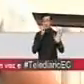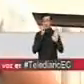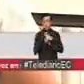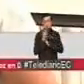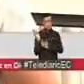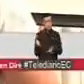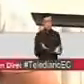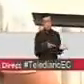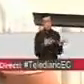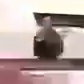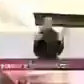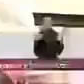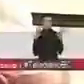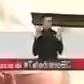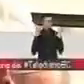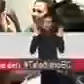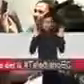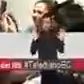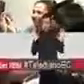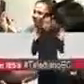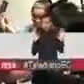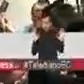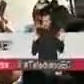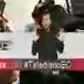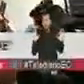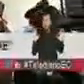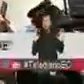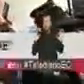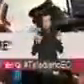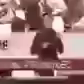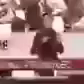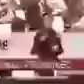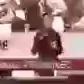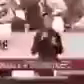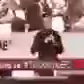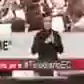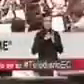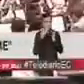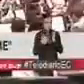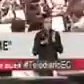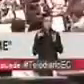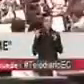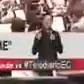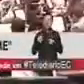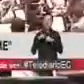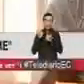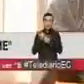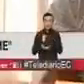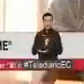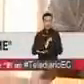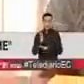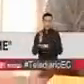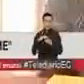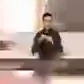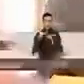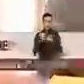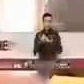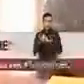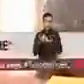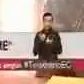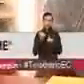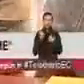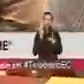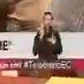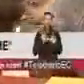O sea, que nada debe, nada teme. El caso ya está en Contraloría. Al igual que en la Asamblea Nacional, la Comisión de Participación